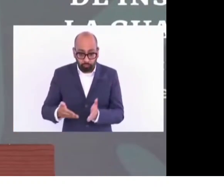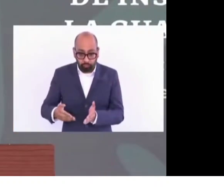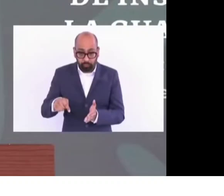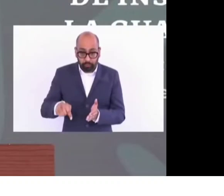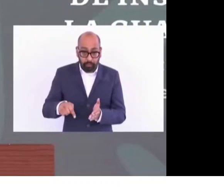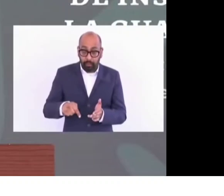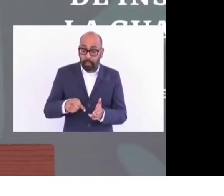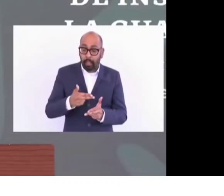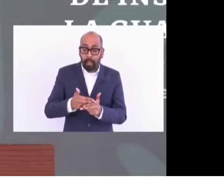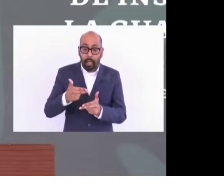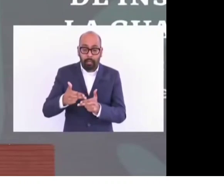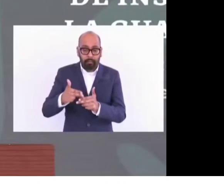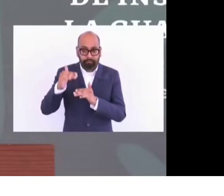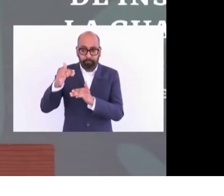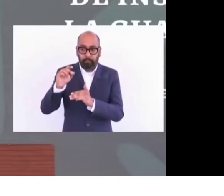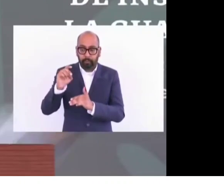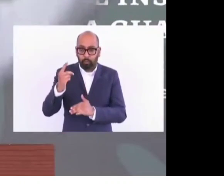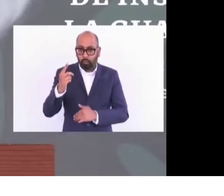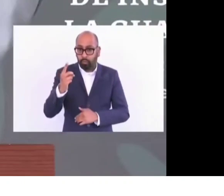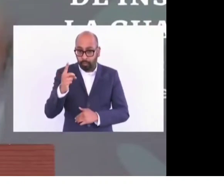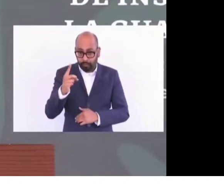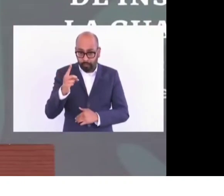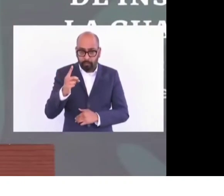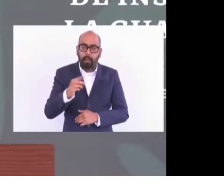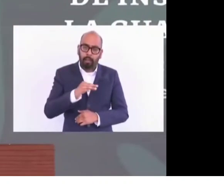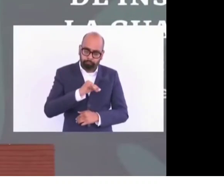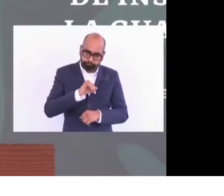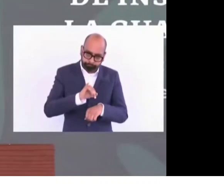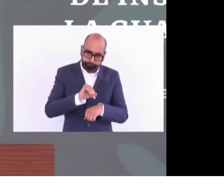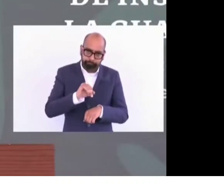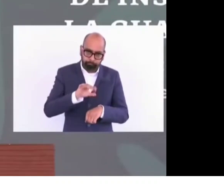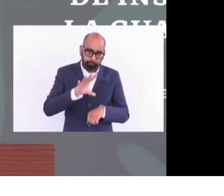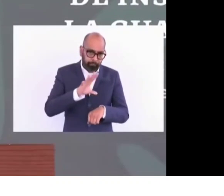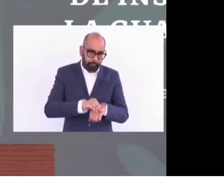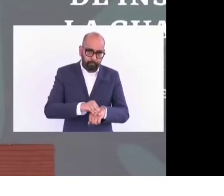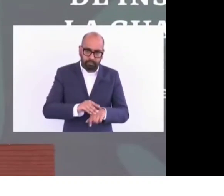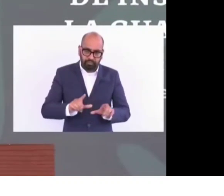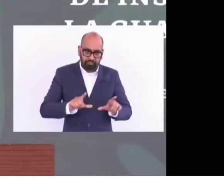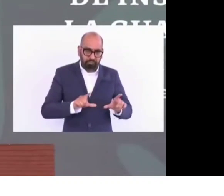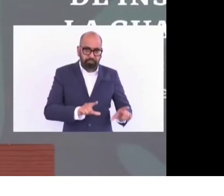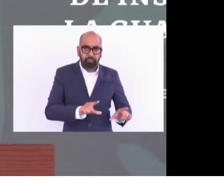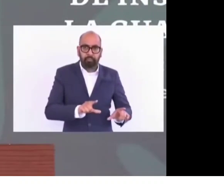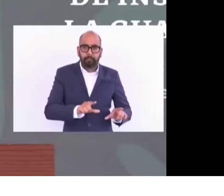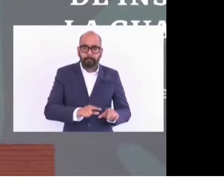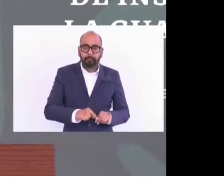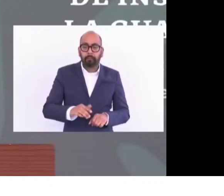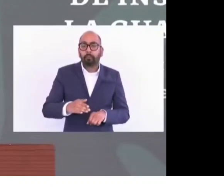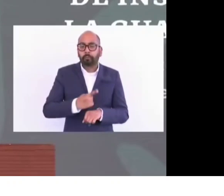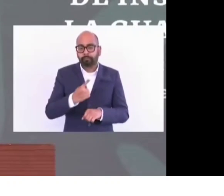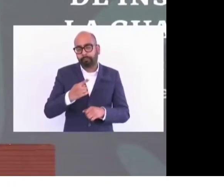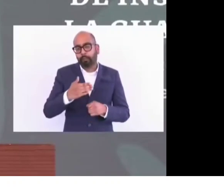el 31 de diciembre. Porque vienen ahora nuestros paisanos y a lo mejor van a traer